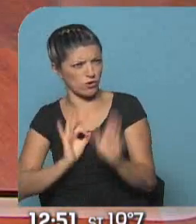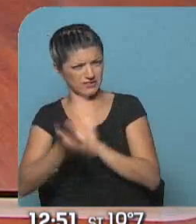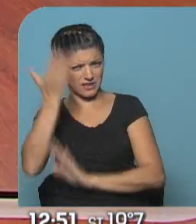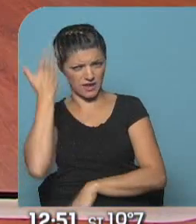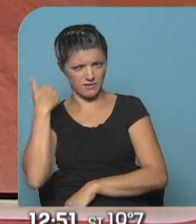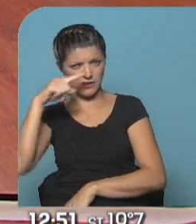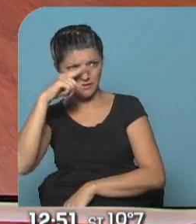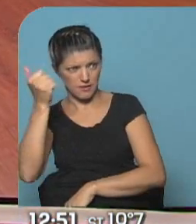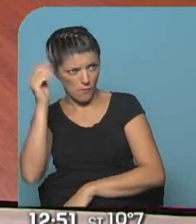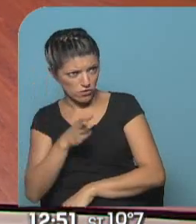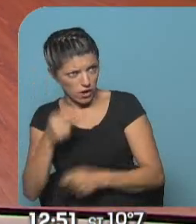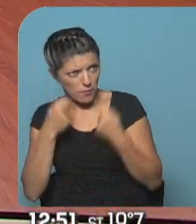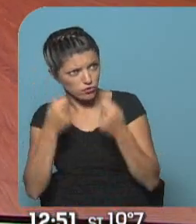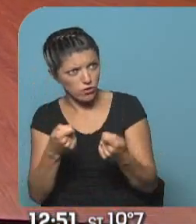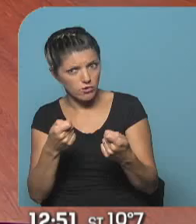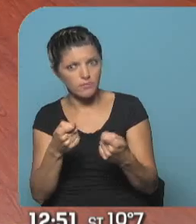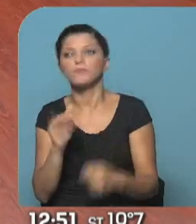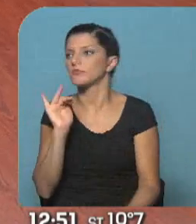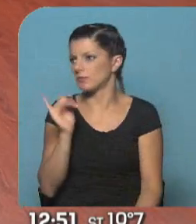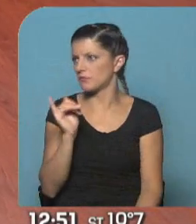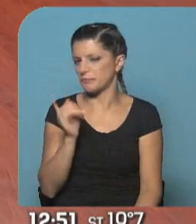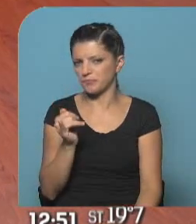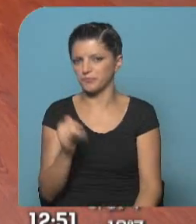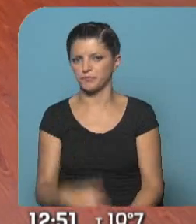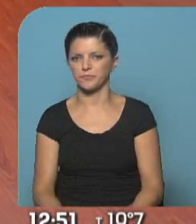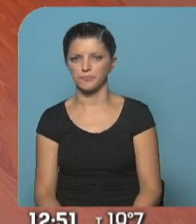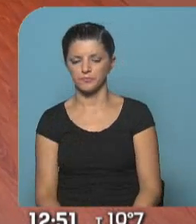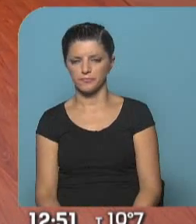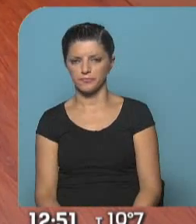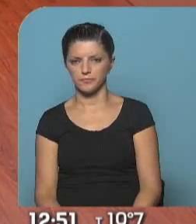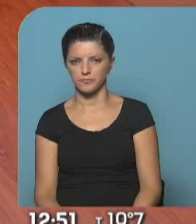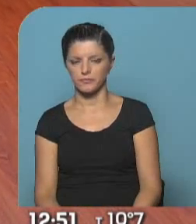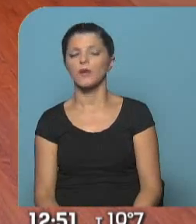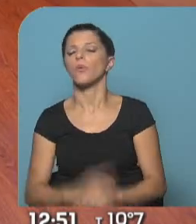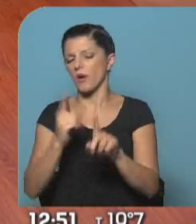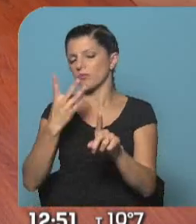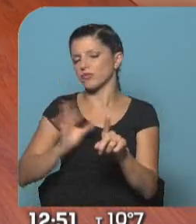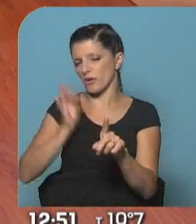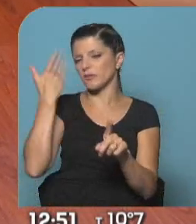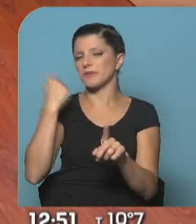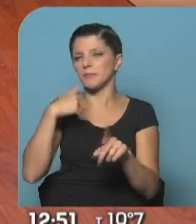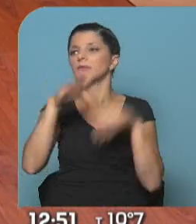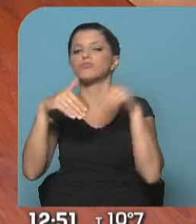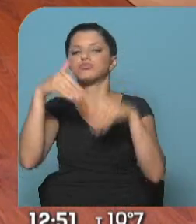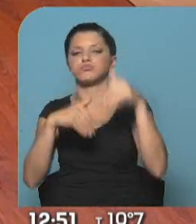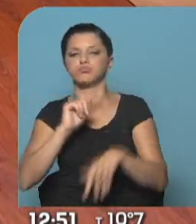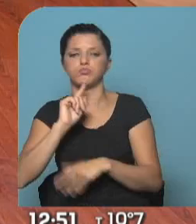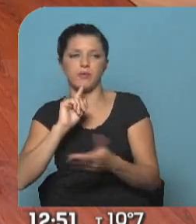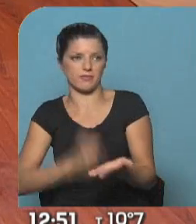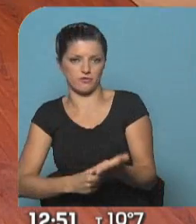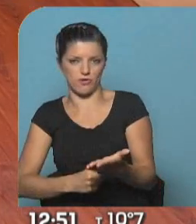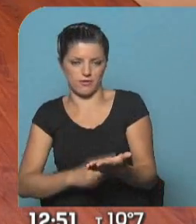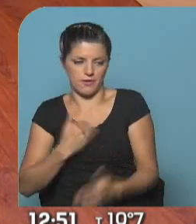76% que votó a favor. Cuando Sigmar Gabriel puso a decisión eso, a votación eso, y digamos ganó él, ¿no? En este